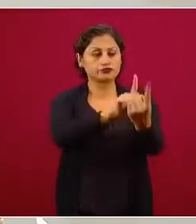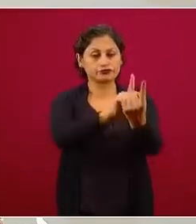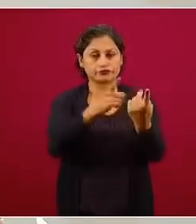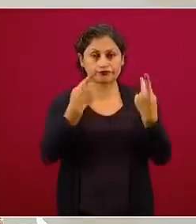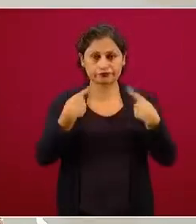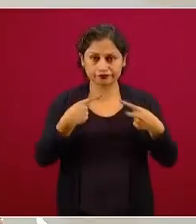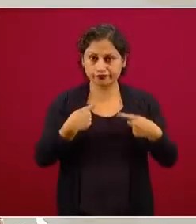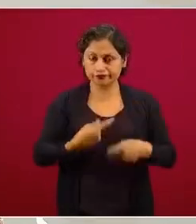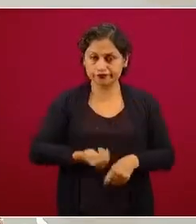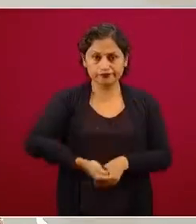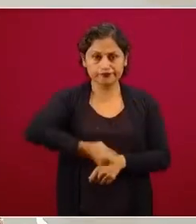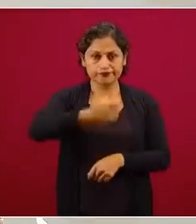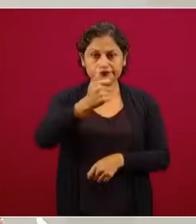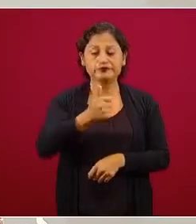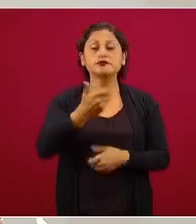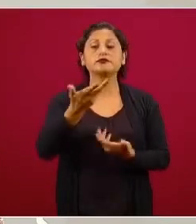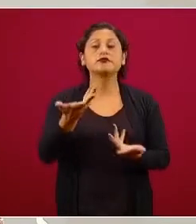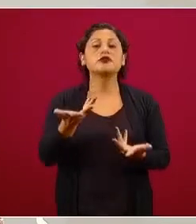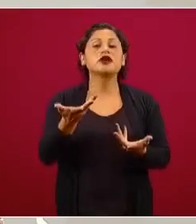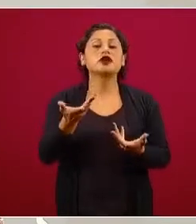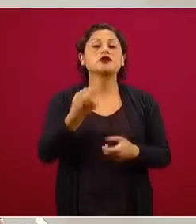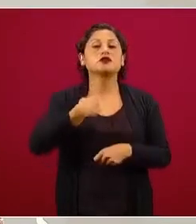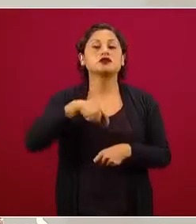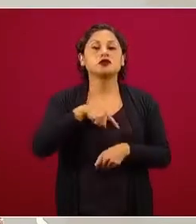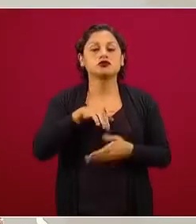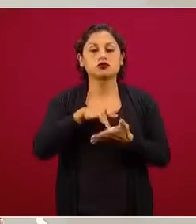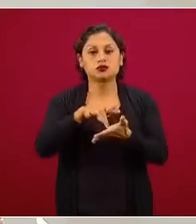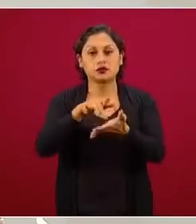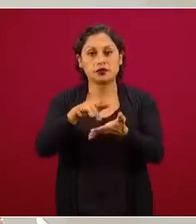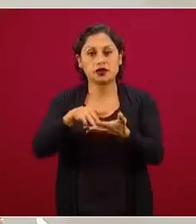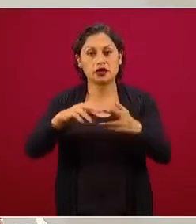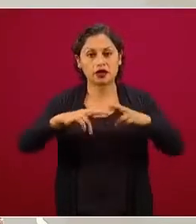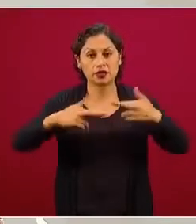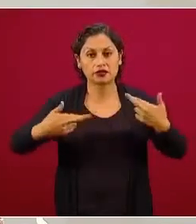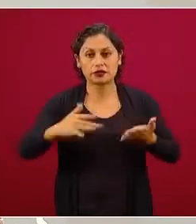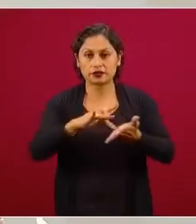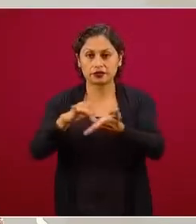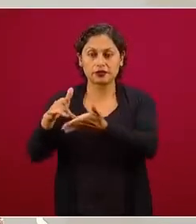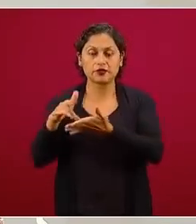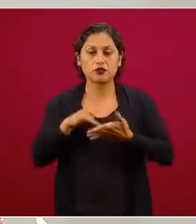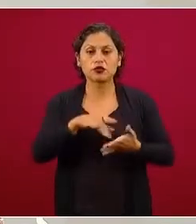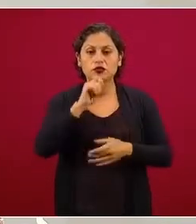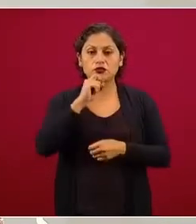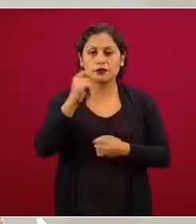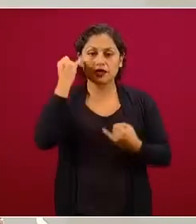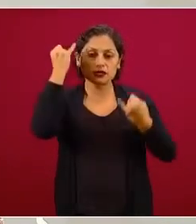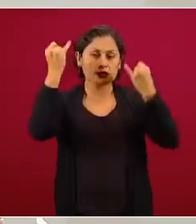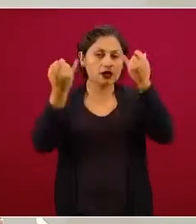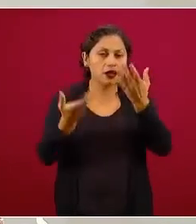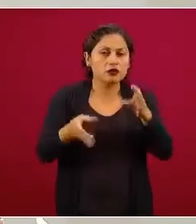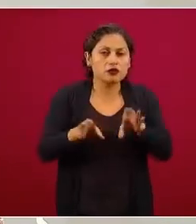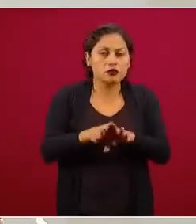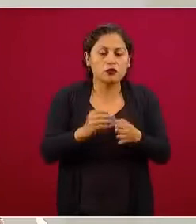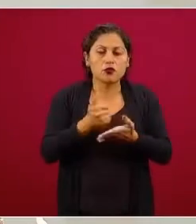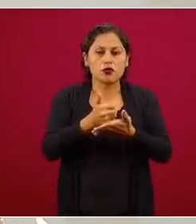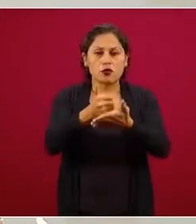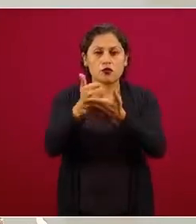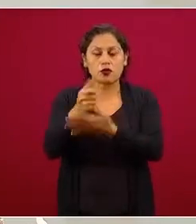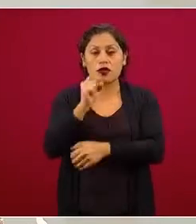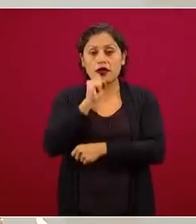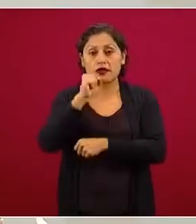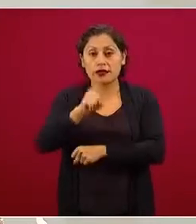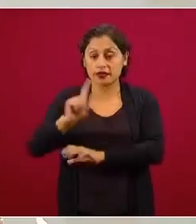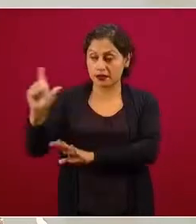diversas de trabajo desde las redes de apoyo, la gestión de recursos, la creatividad en las formas de atención, acercar los